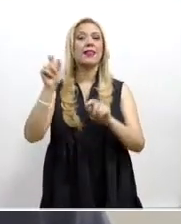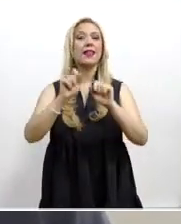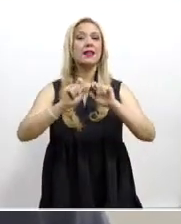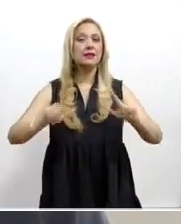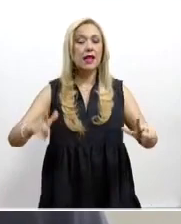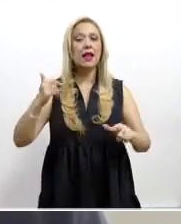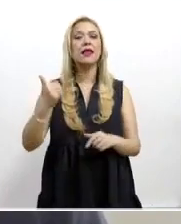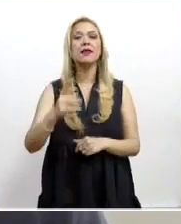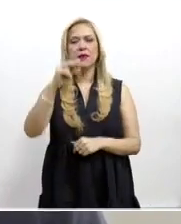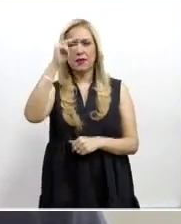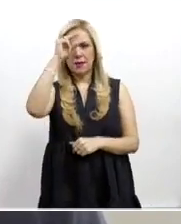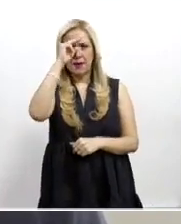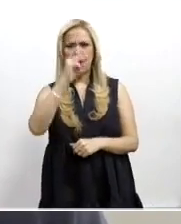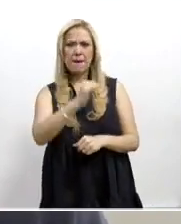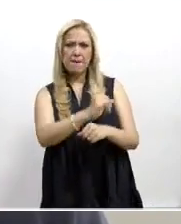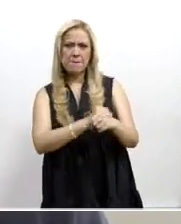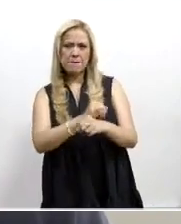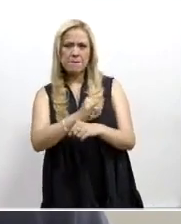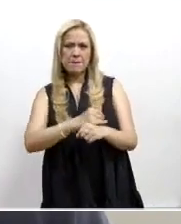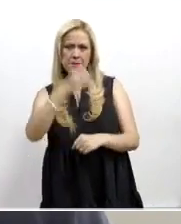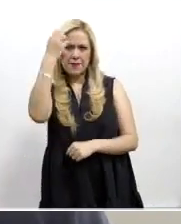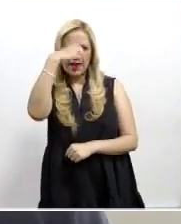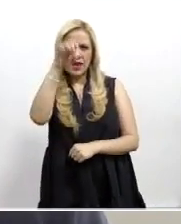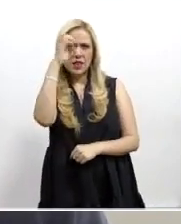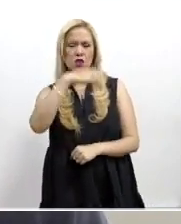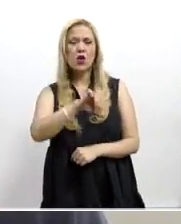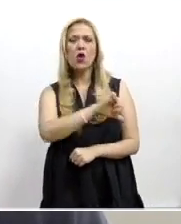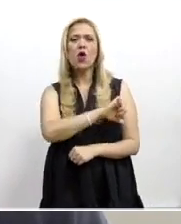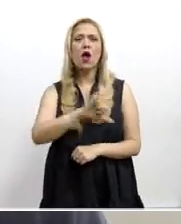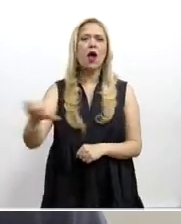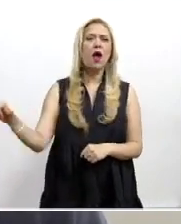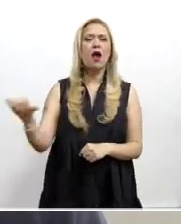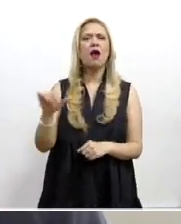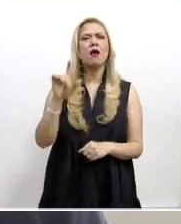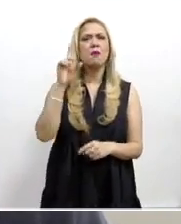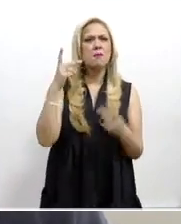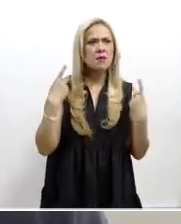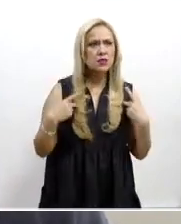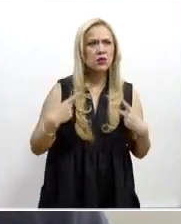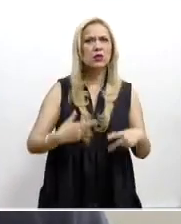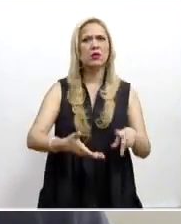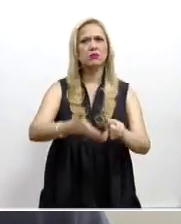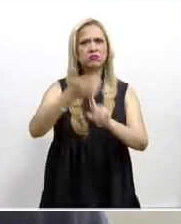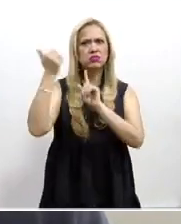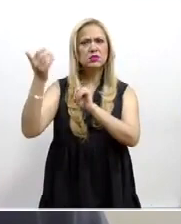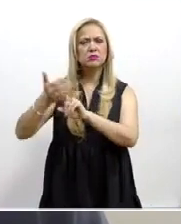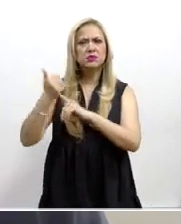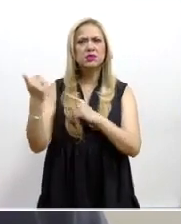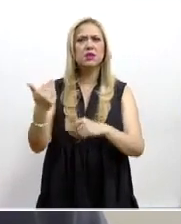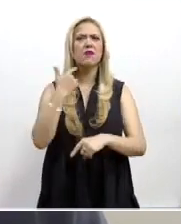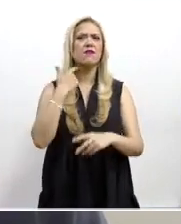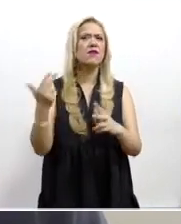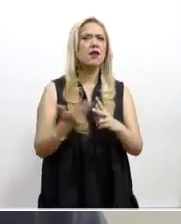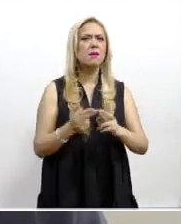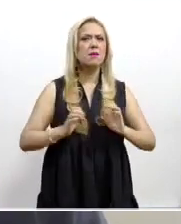perito en antropología social con perspectiva de género en casos de trata de persona y feminicidio. Bienvenido.